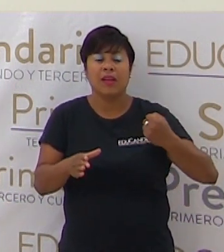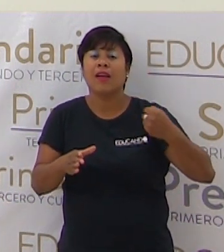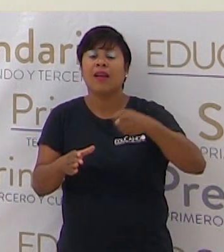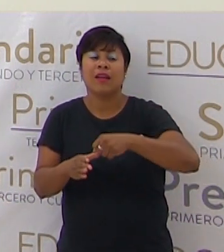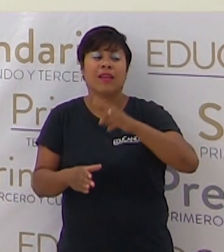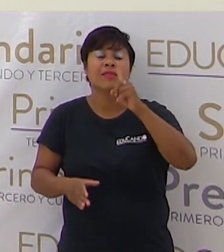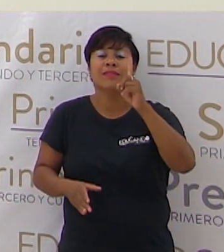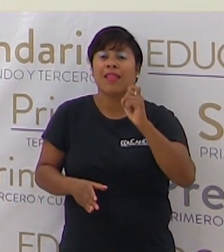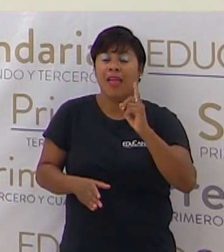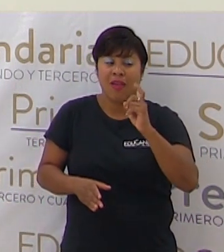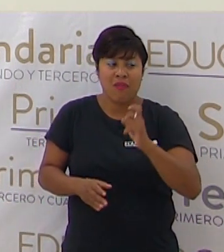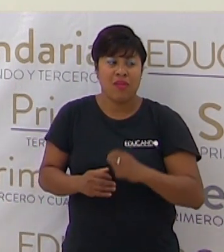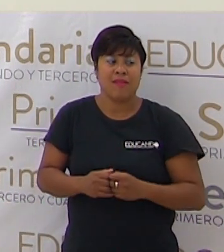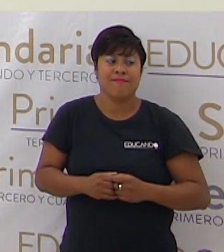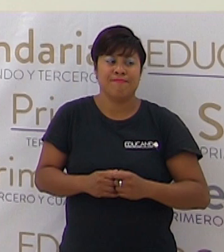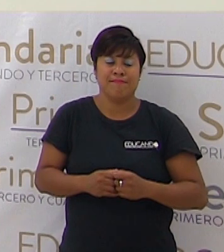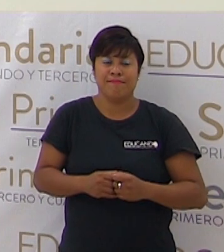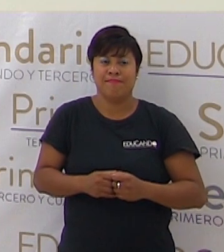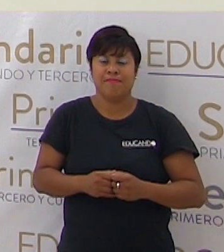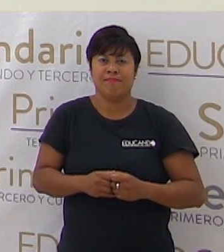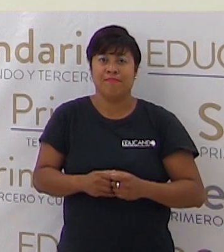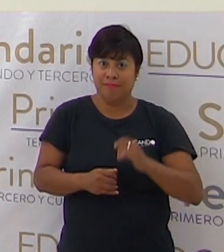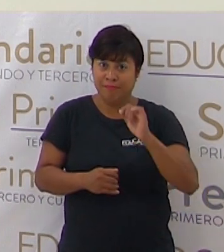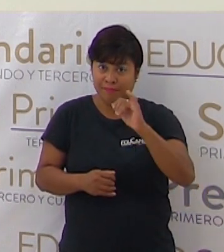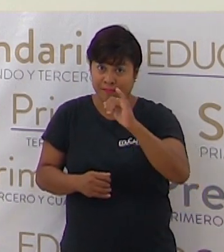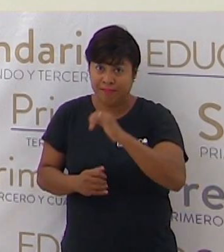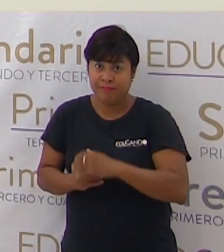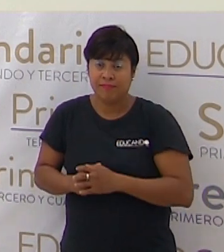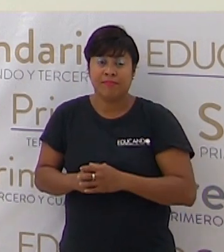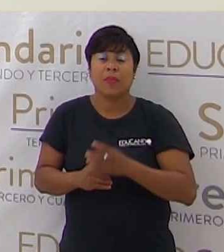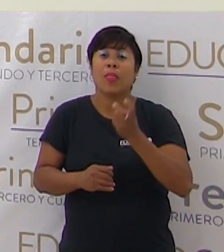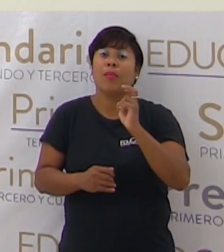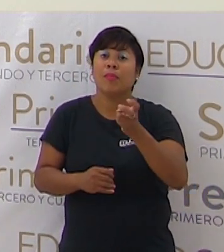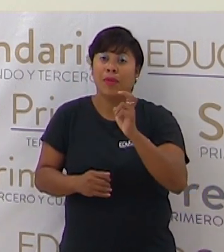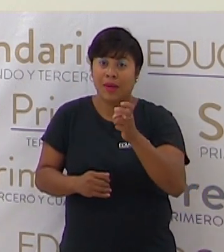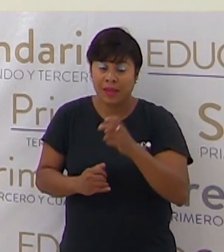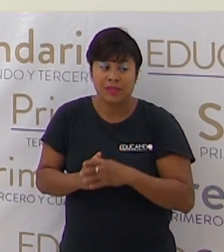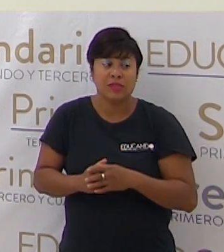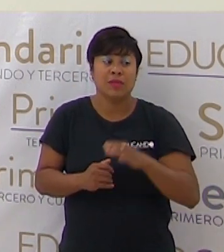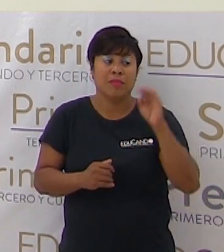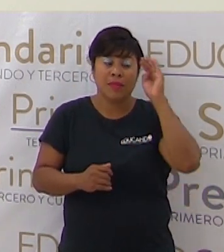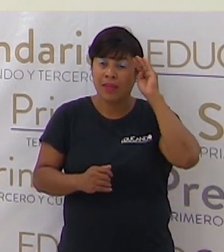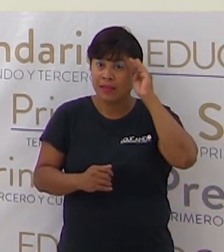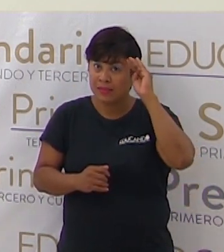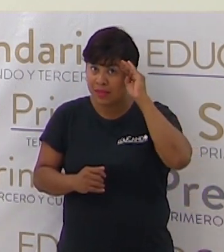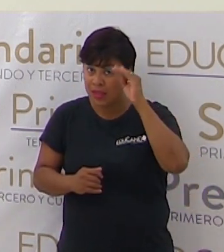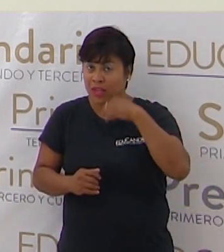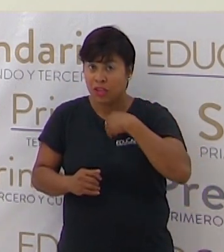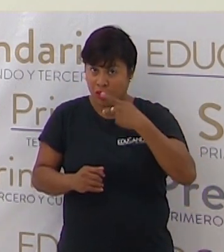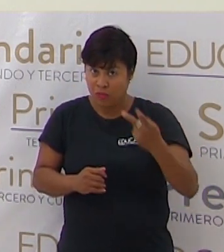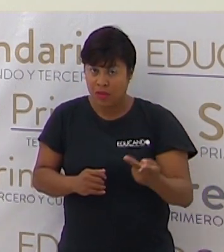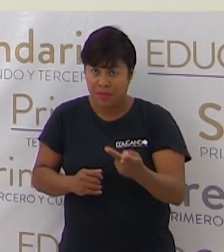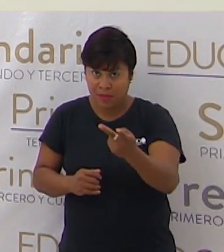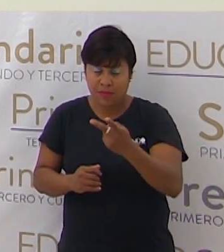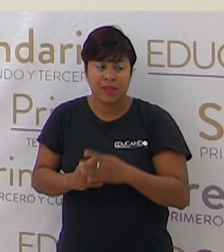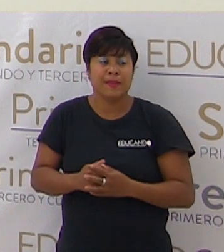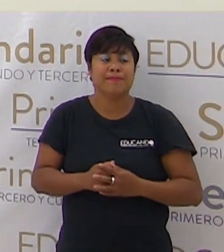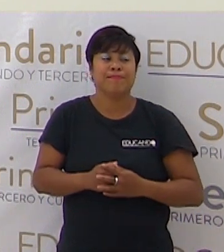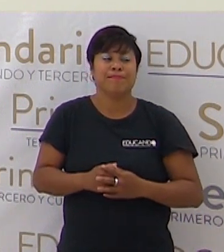jarras de agua. ¿Sí? Por lo tanto, piensa lo que te voy a preguntar.